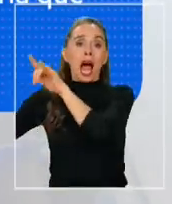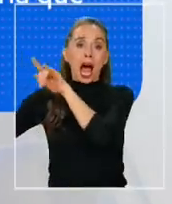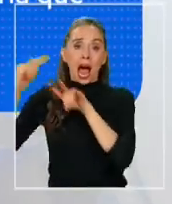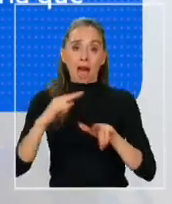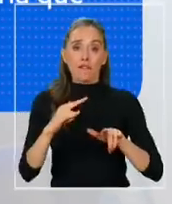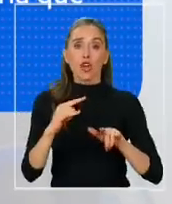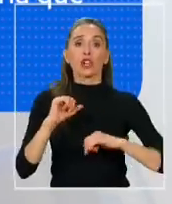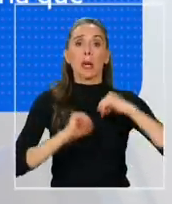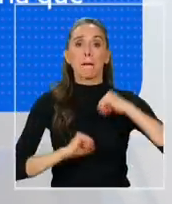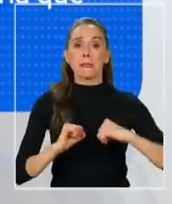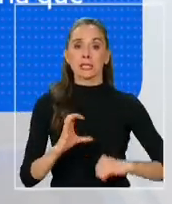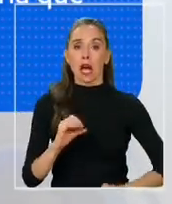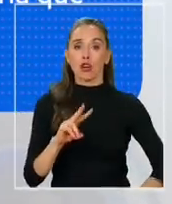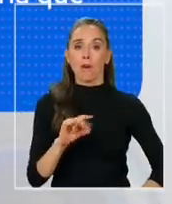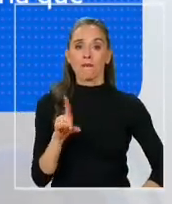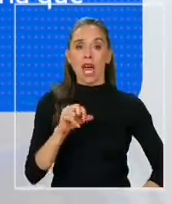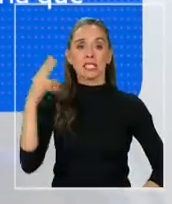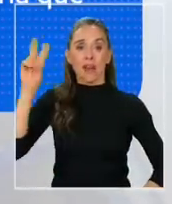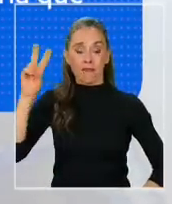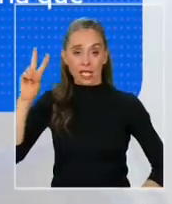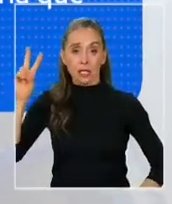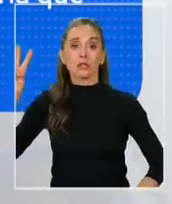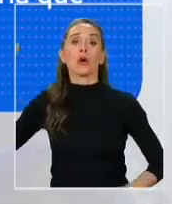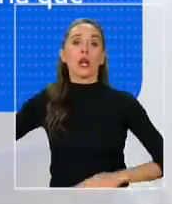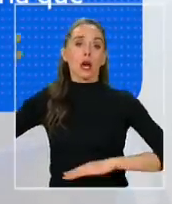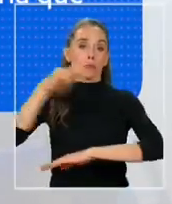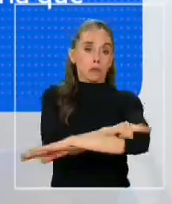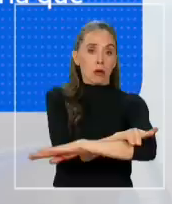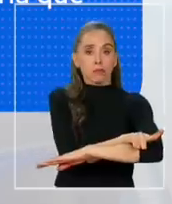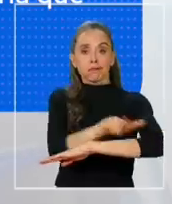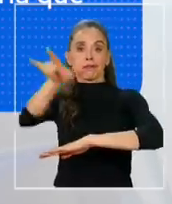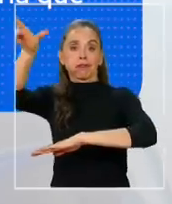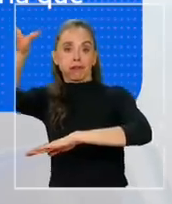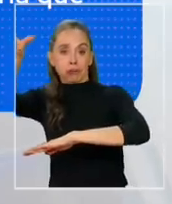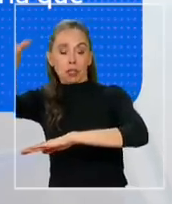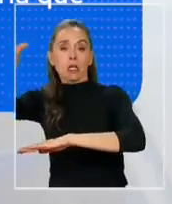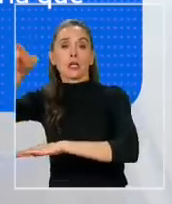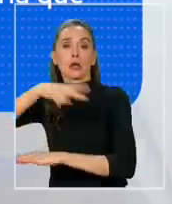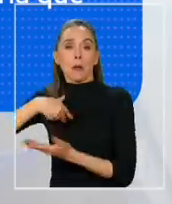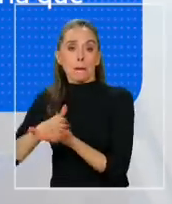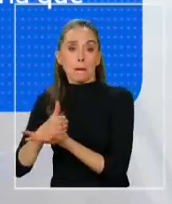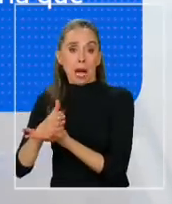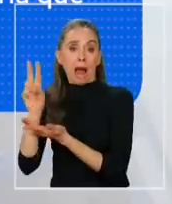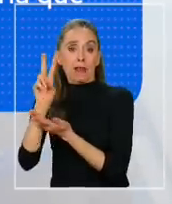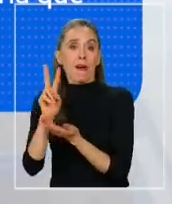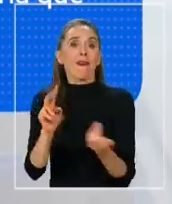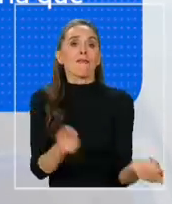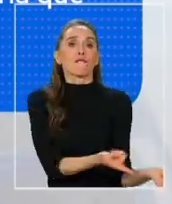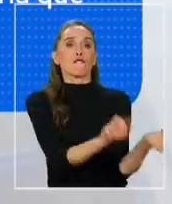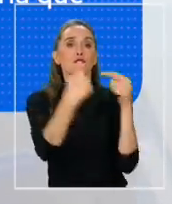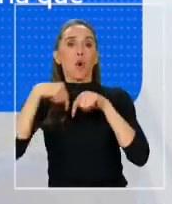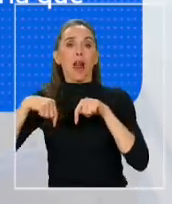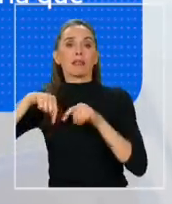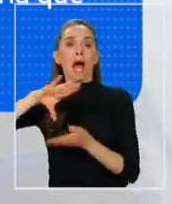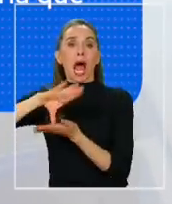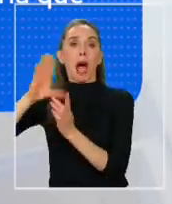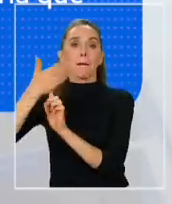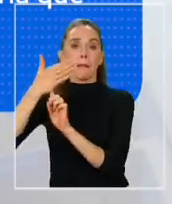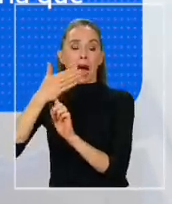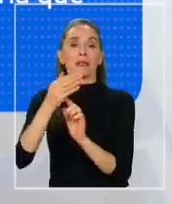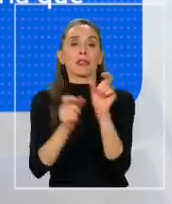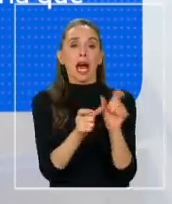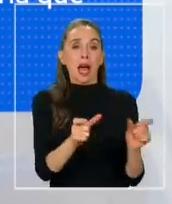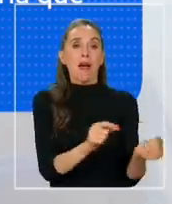Conviasa puedan aterrizar y despegar en la zona, en un eventual operativo de nuestro plan Vuelta a la Patria, que nos permita